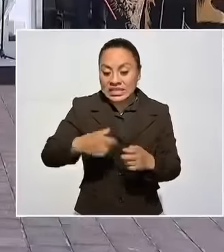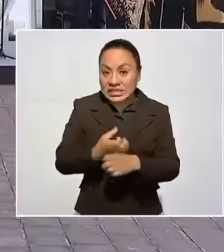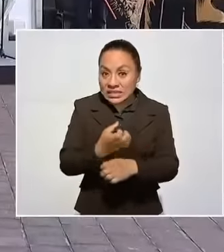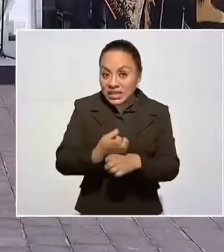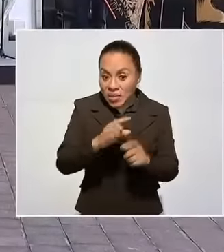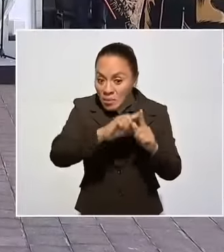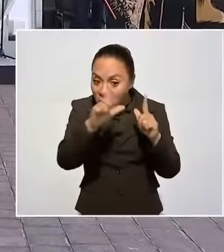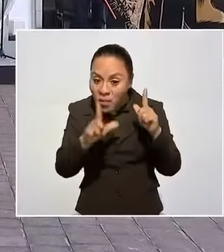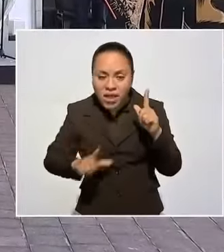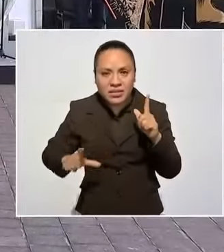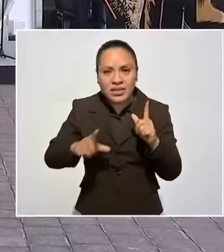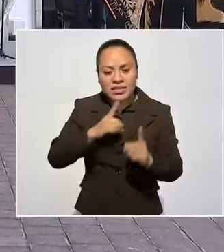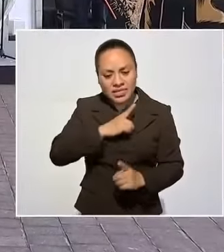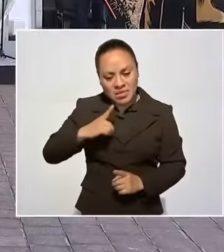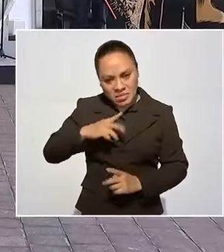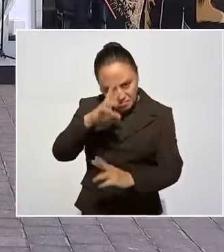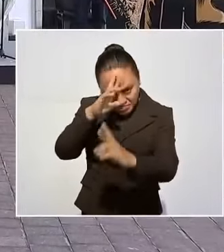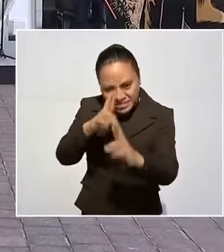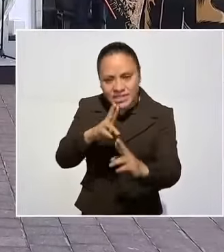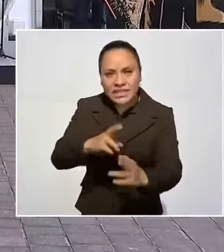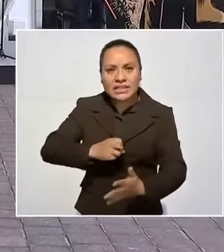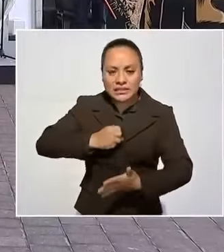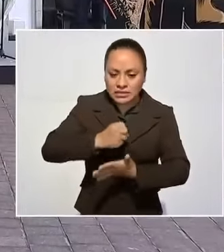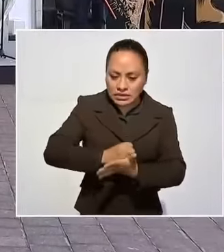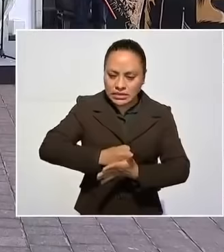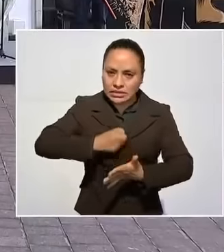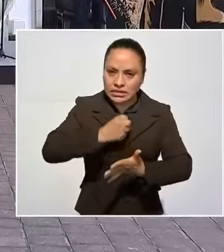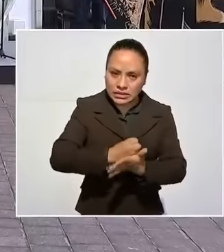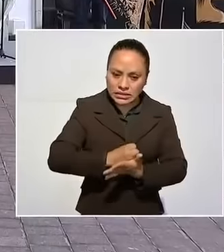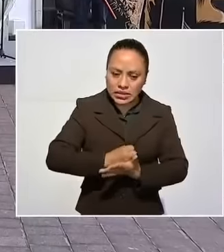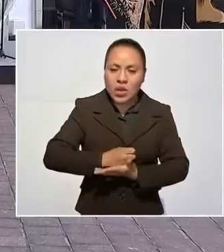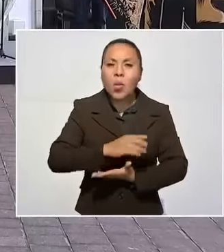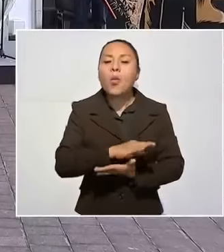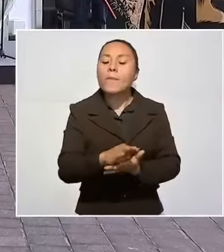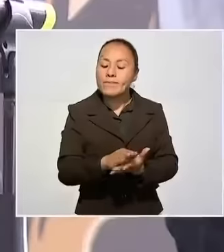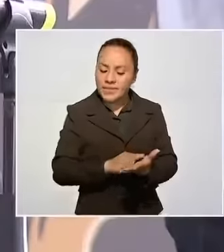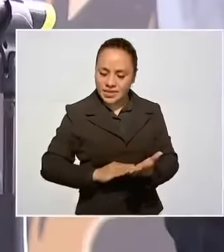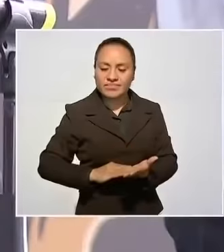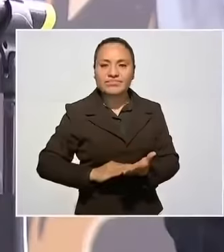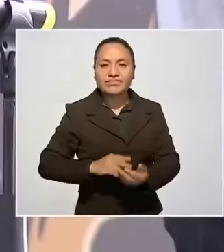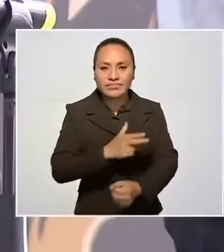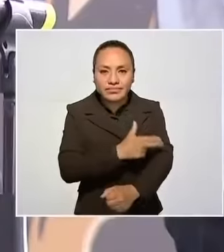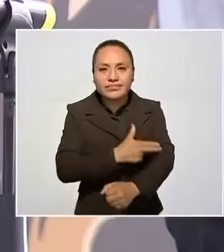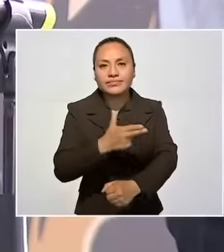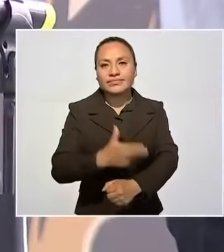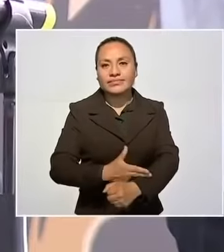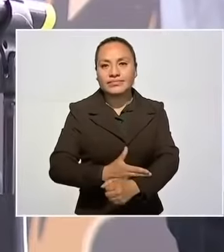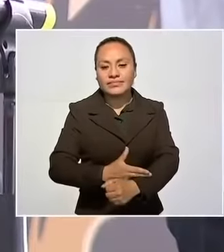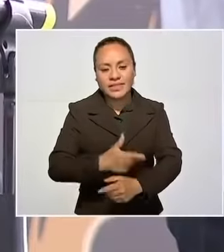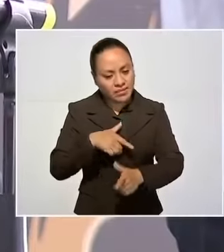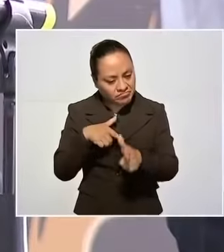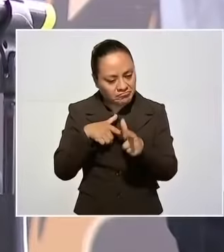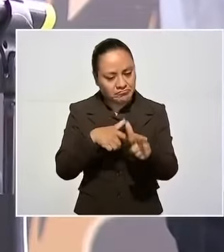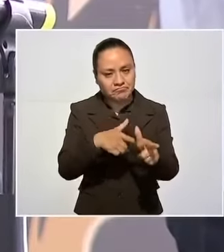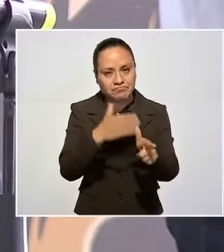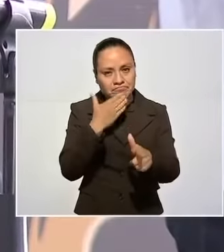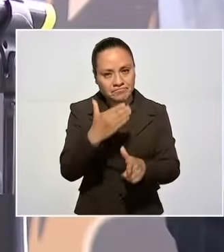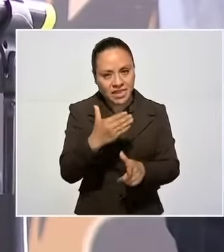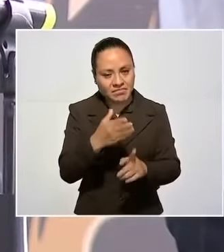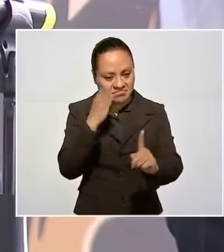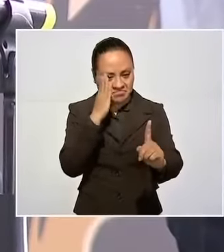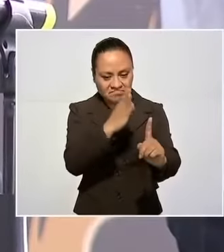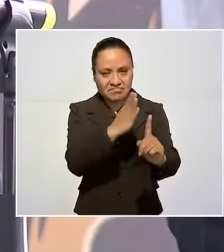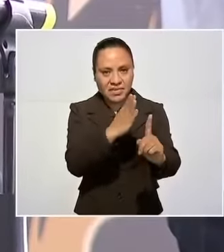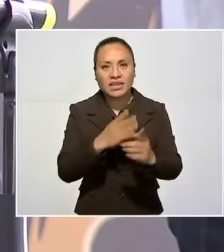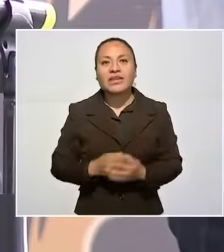respetuosos y perseverantes, a actuar con humildad, honestidad y rectitud. Porque